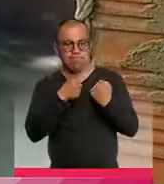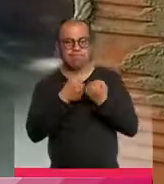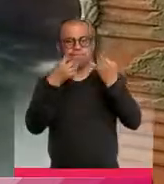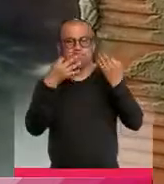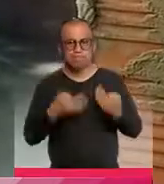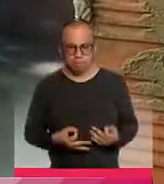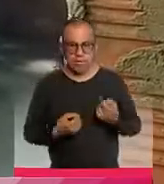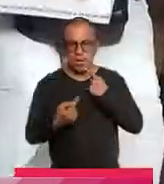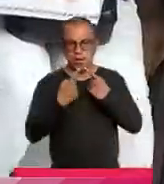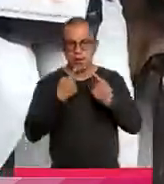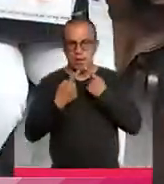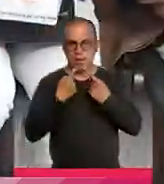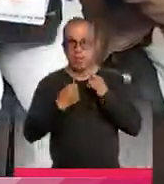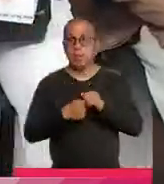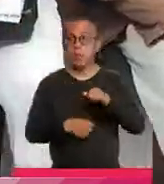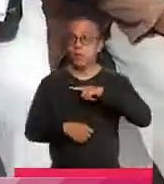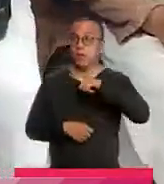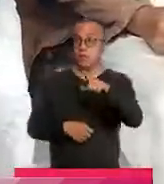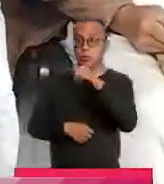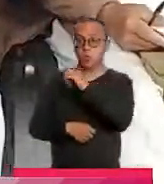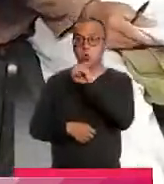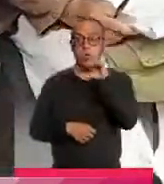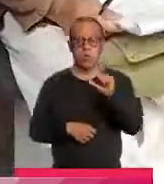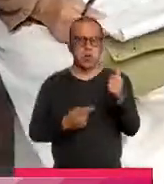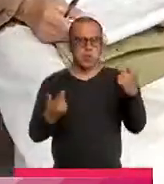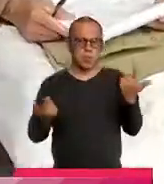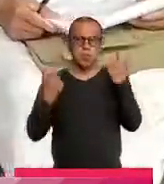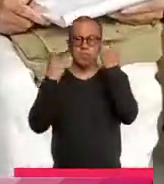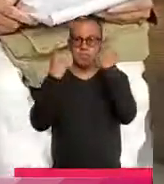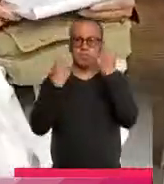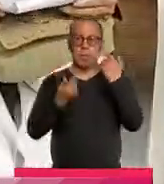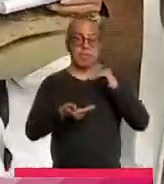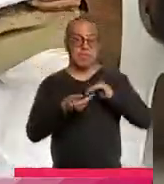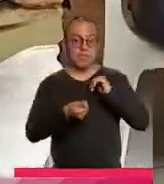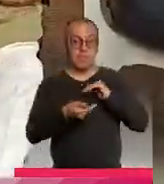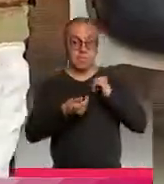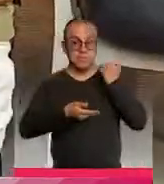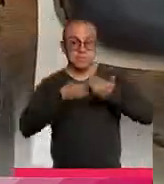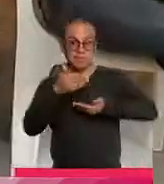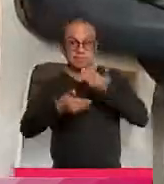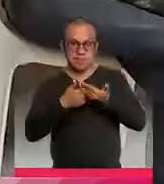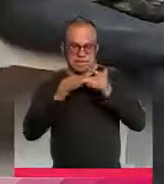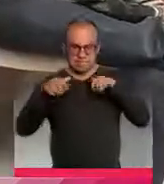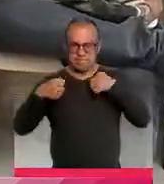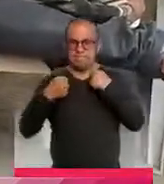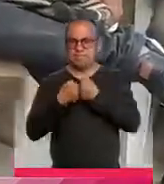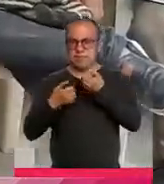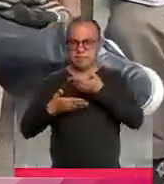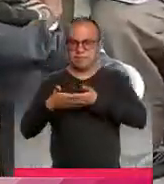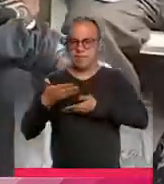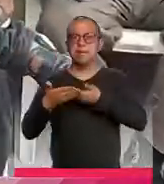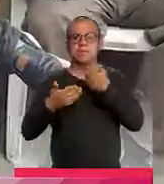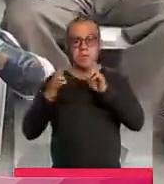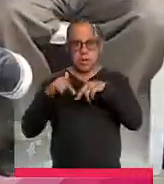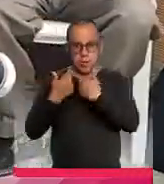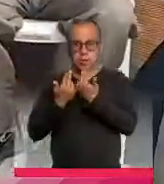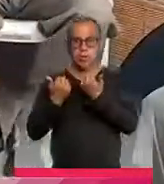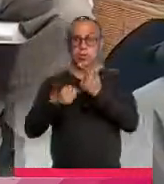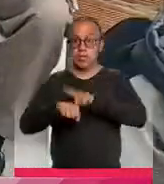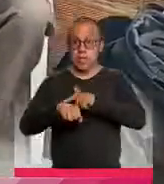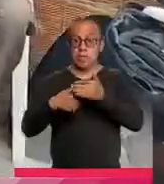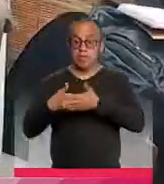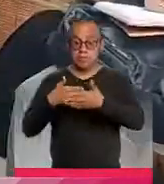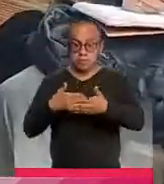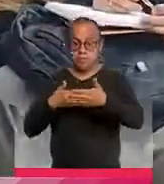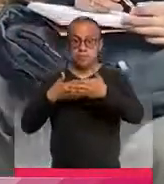ellos, la negociación. Los líderes y lideresas entienden que no es fácil el cumplimiento inmediato de lo pactado, por lo que se vienen reuniendo periódicamente